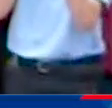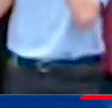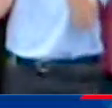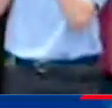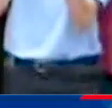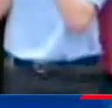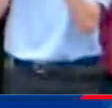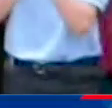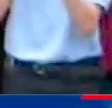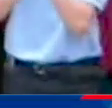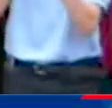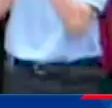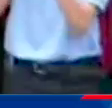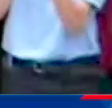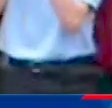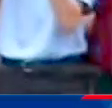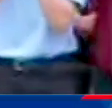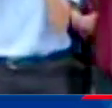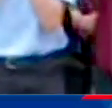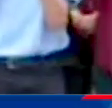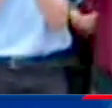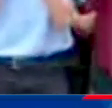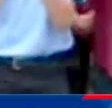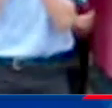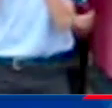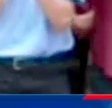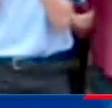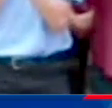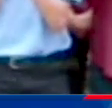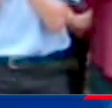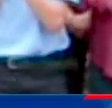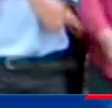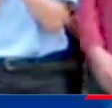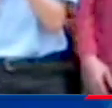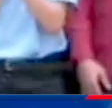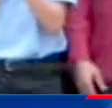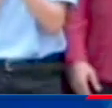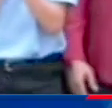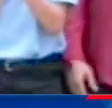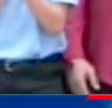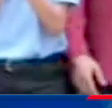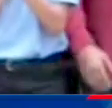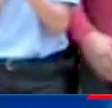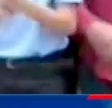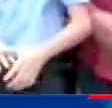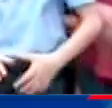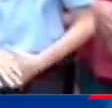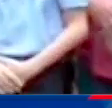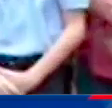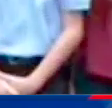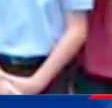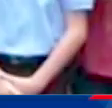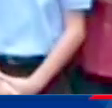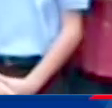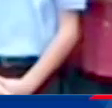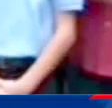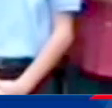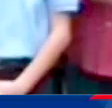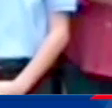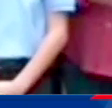2024-2025. Bueno, Fabián, muchísimas gracias. Bueno, mi comandante en jefe, aquí lo que hay es alegría, hay visión de futuro. Le